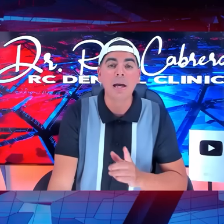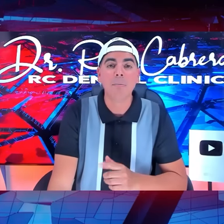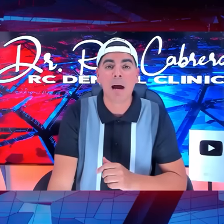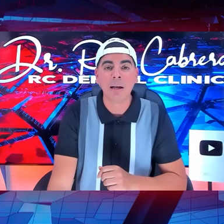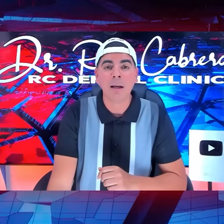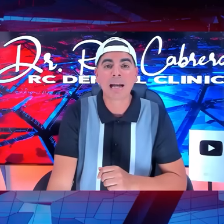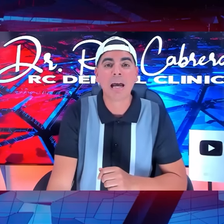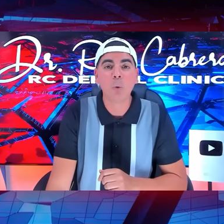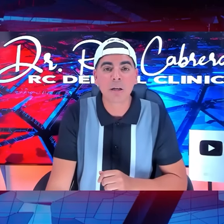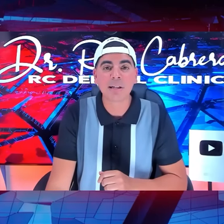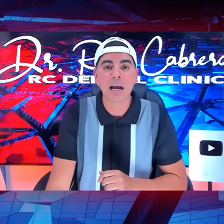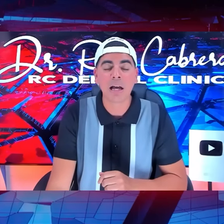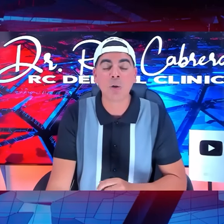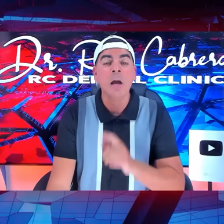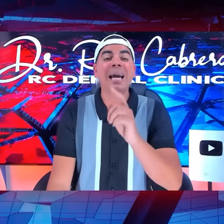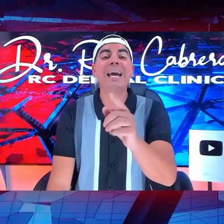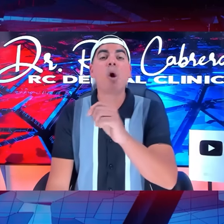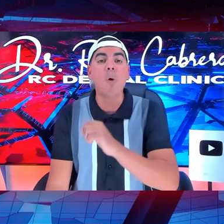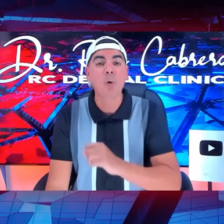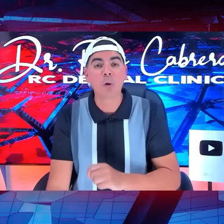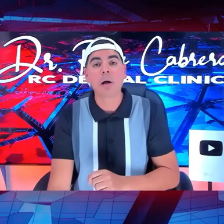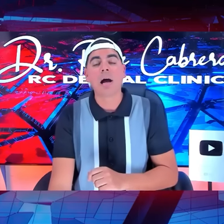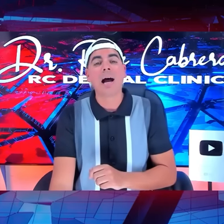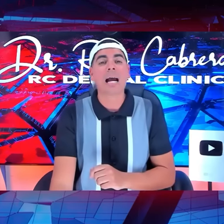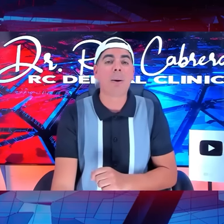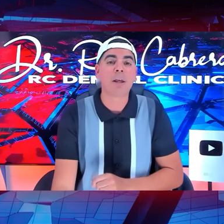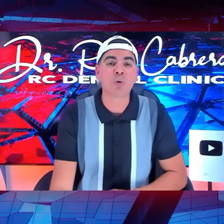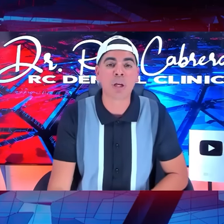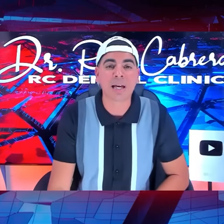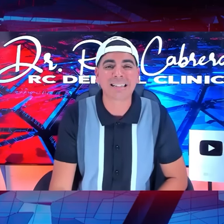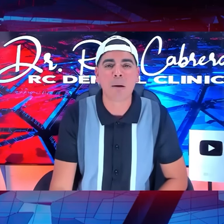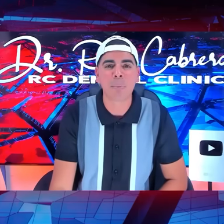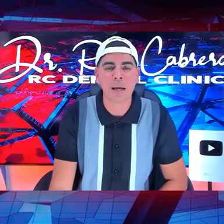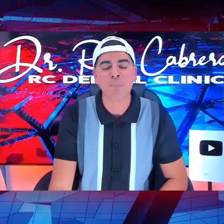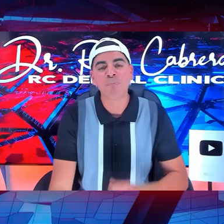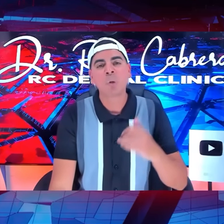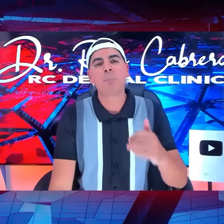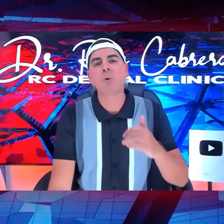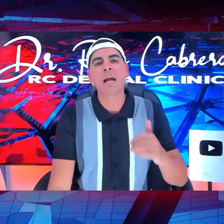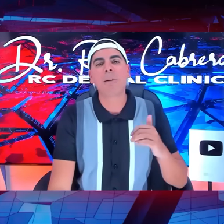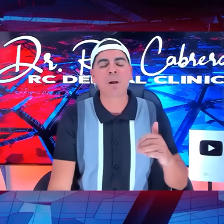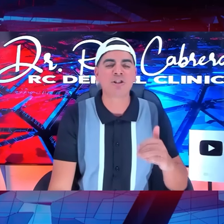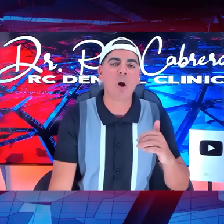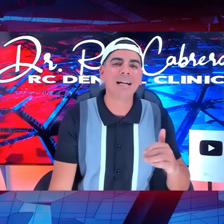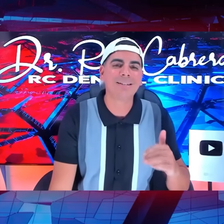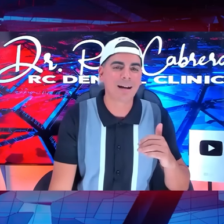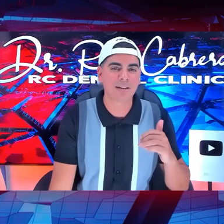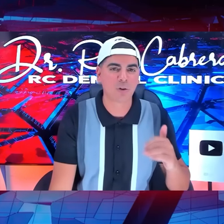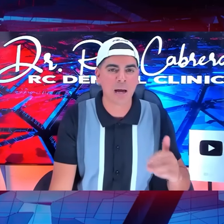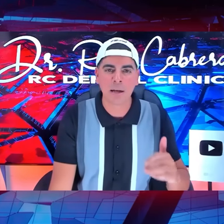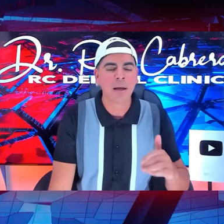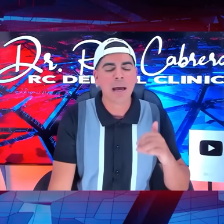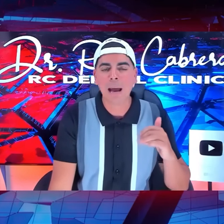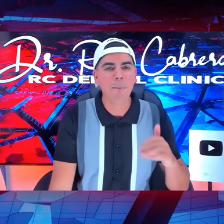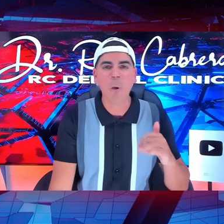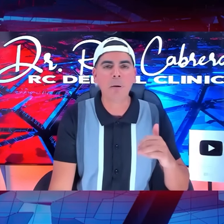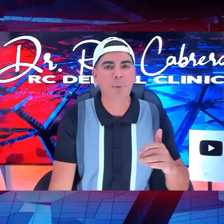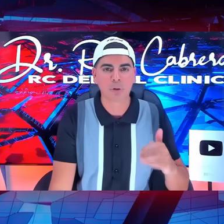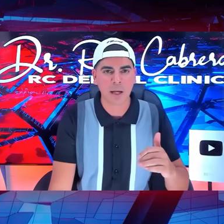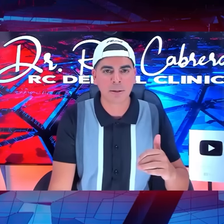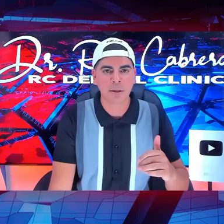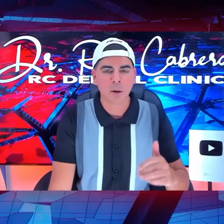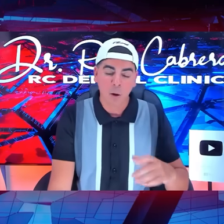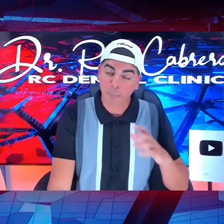no hay mal que dure 100 años. Y como nunca, acaba de suceder también, porque la presión internacional es